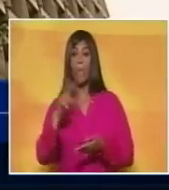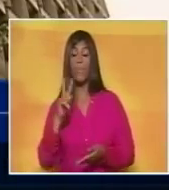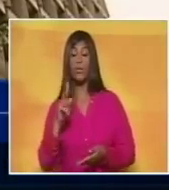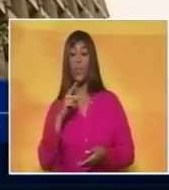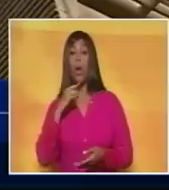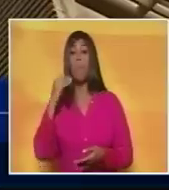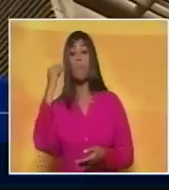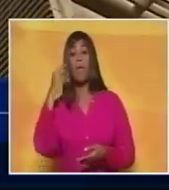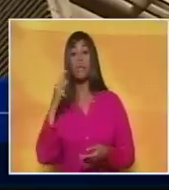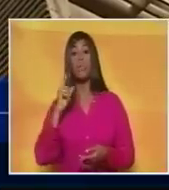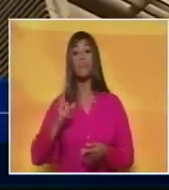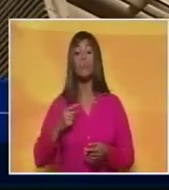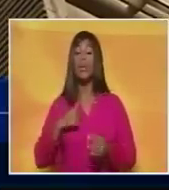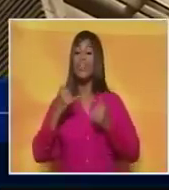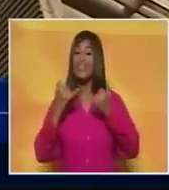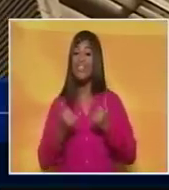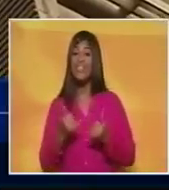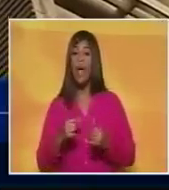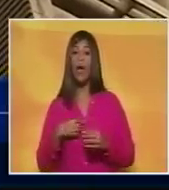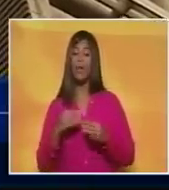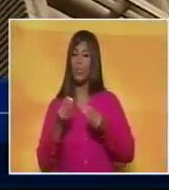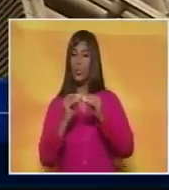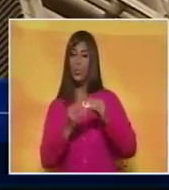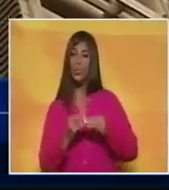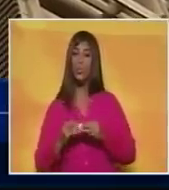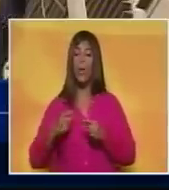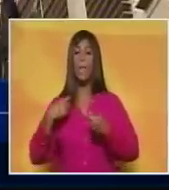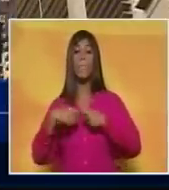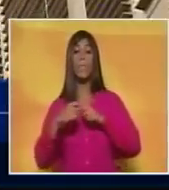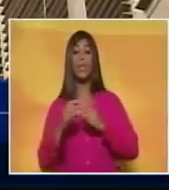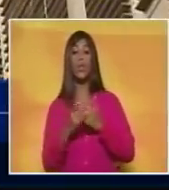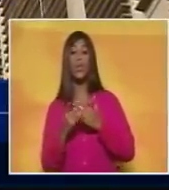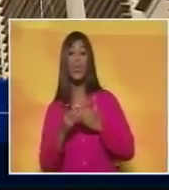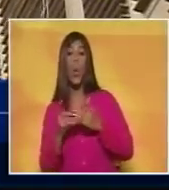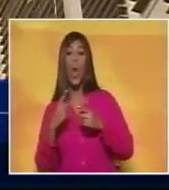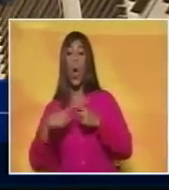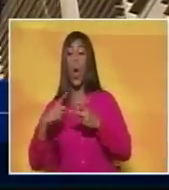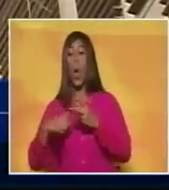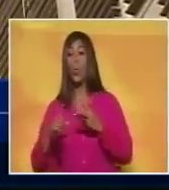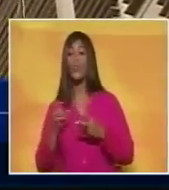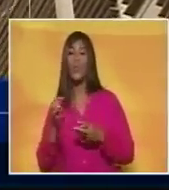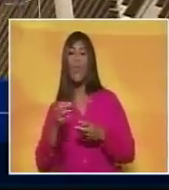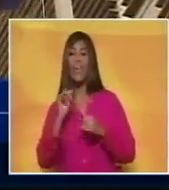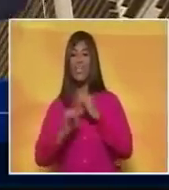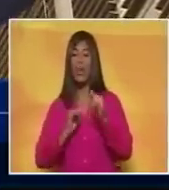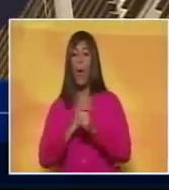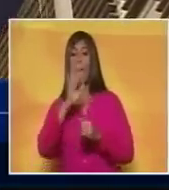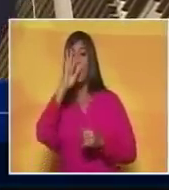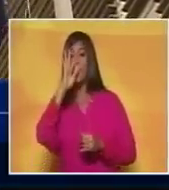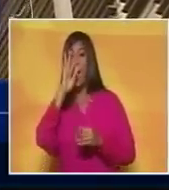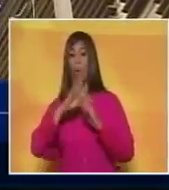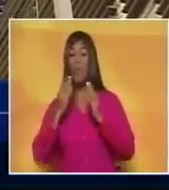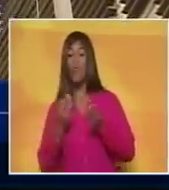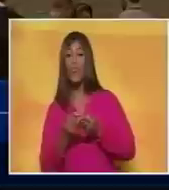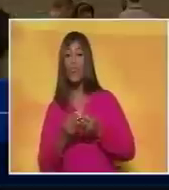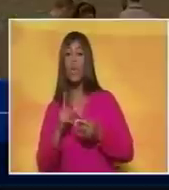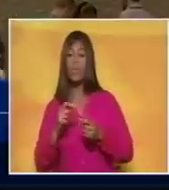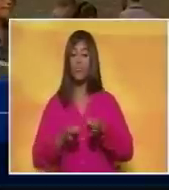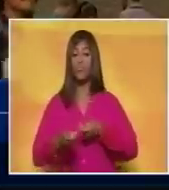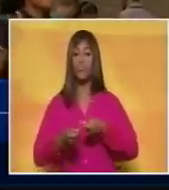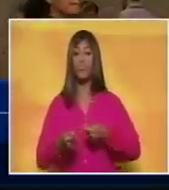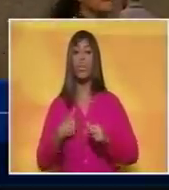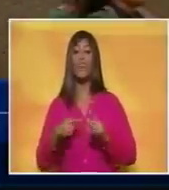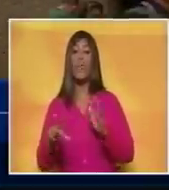podrá realizar de manera automática operaciones de venta de moneda extranjera con los bancos universales y microfinancieros, regidos por